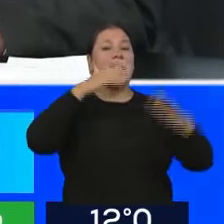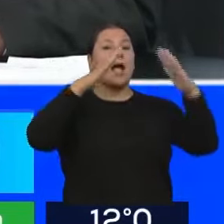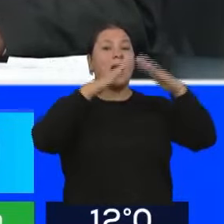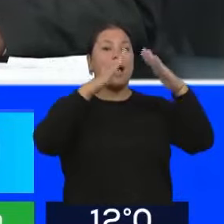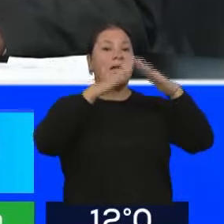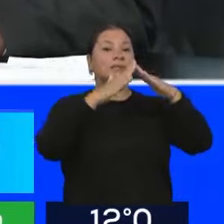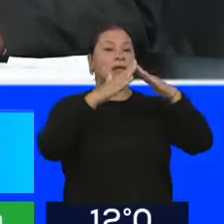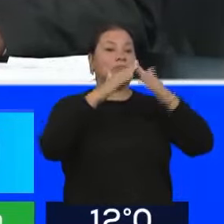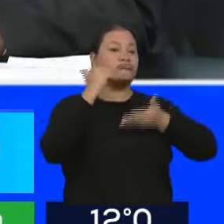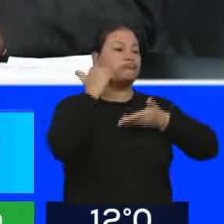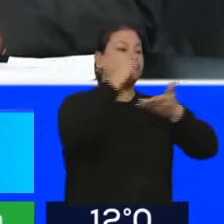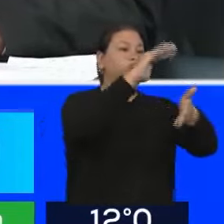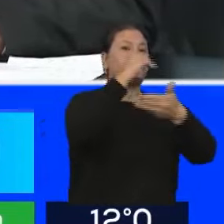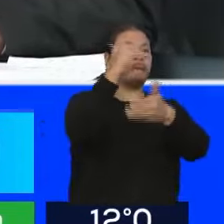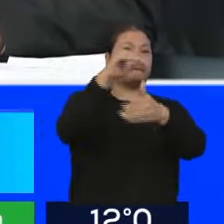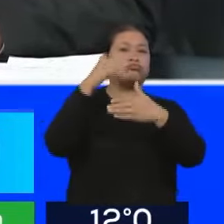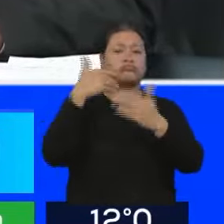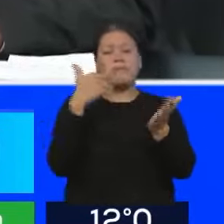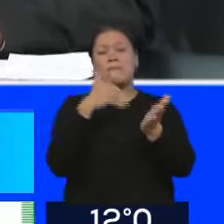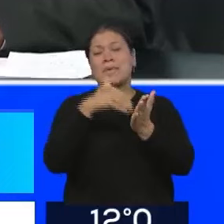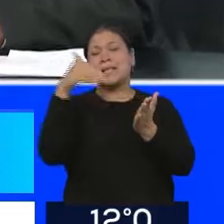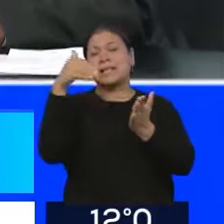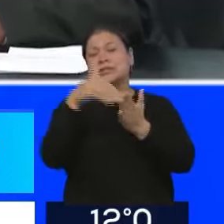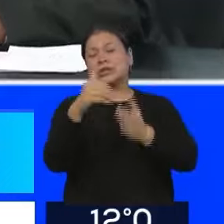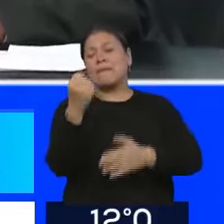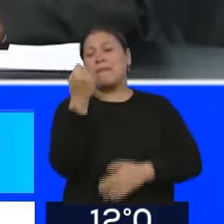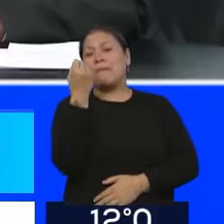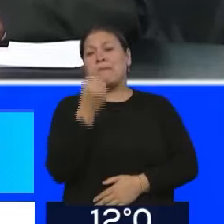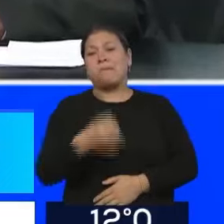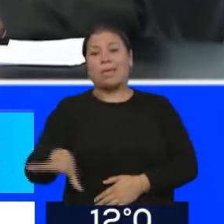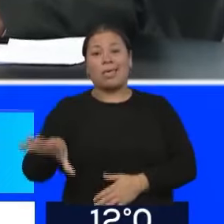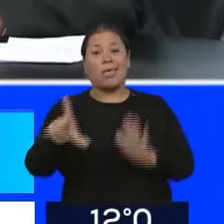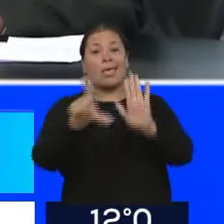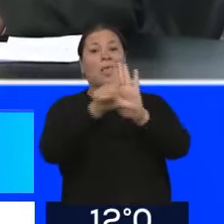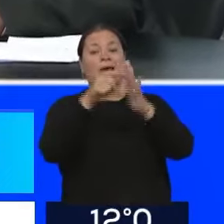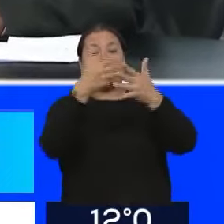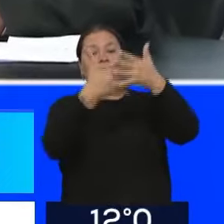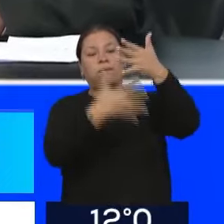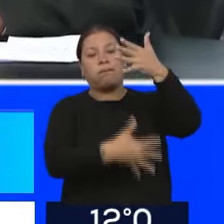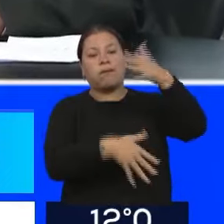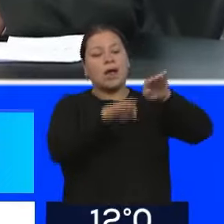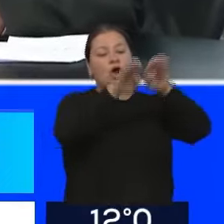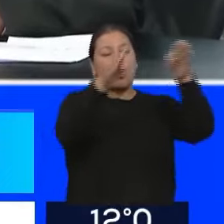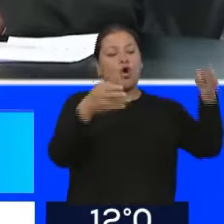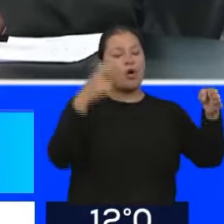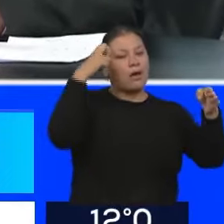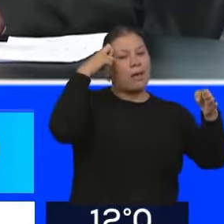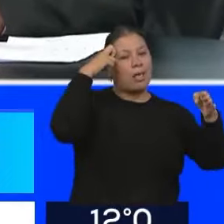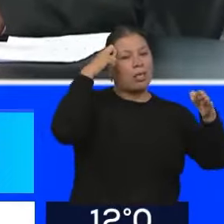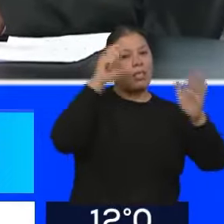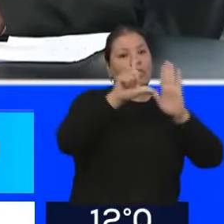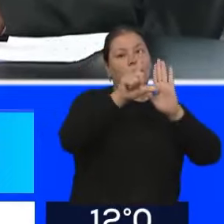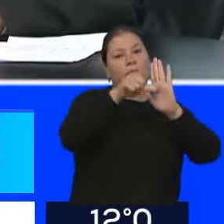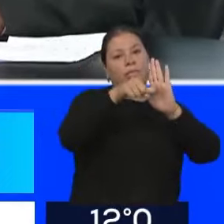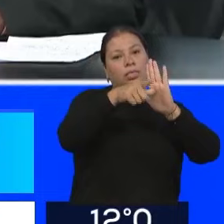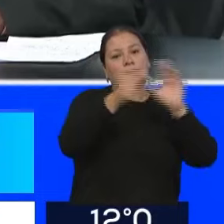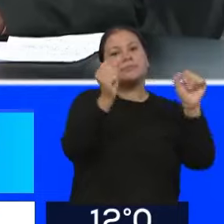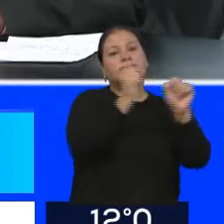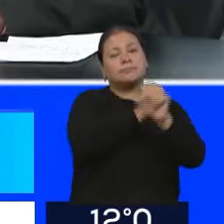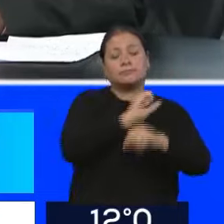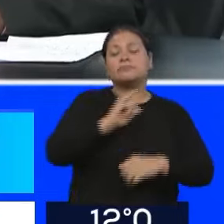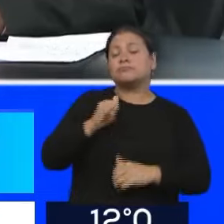miles de millones de pesos. Exactamente. Y sí, una ley de bases que se demora en el Congreso. Y se va a seguir demorando, aparentemente. Le